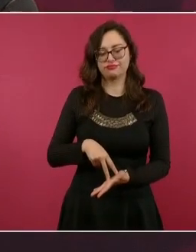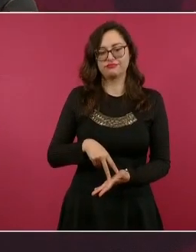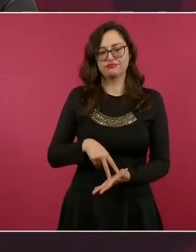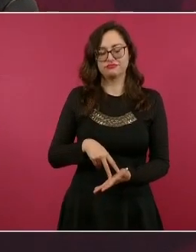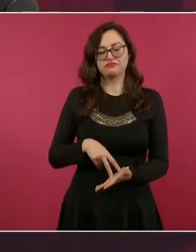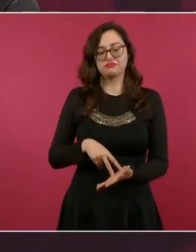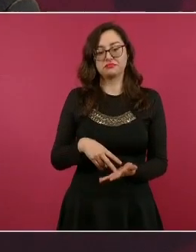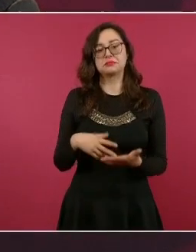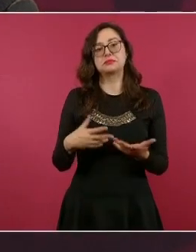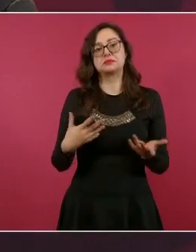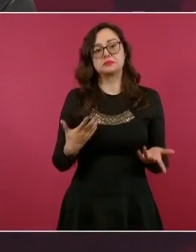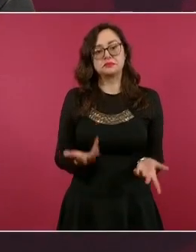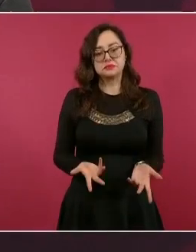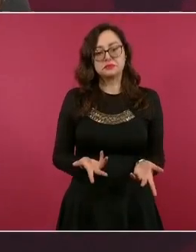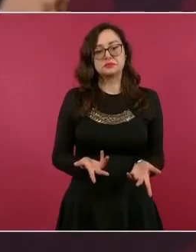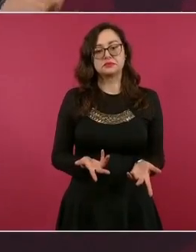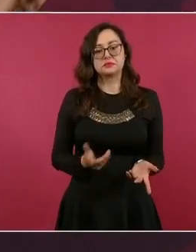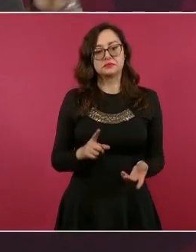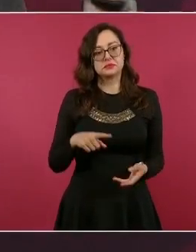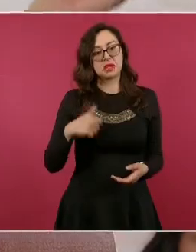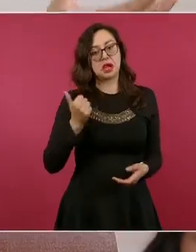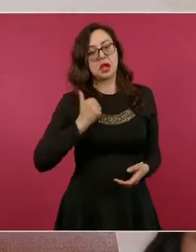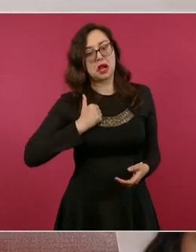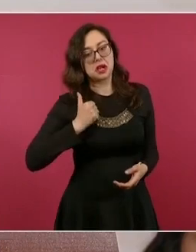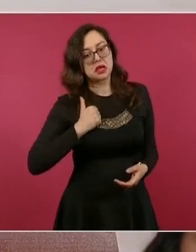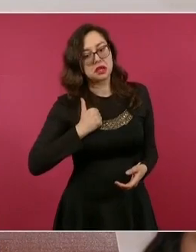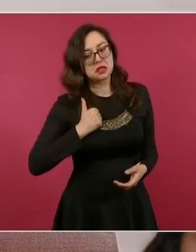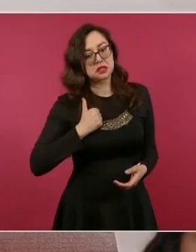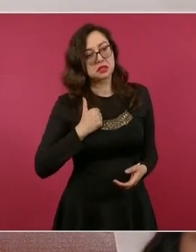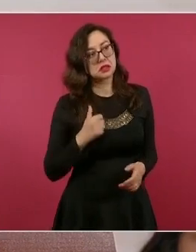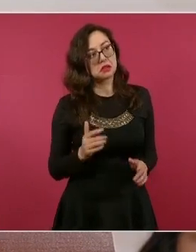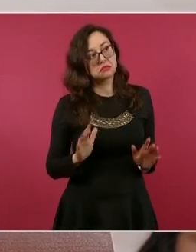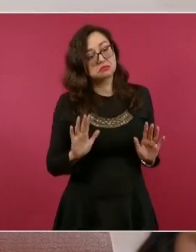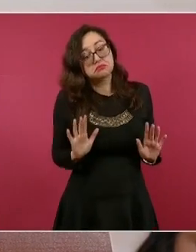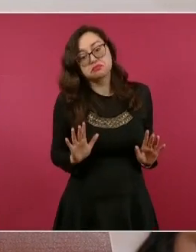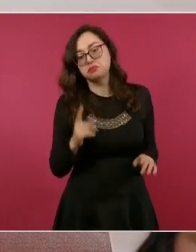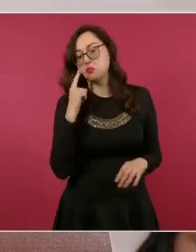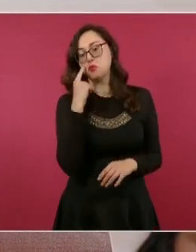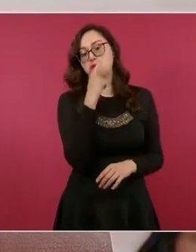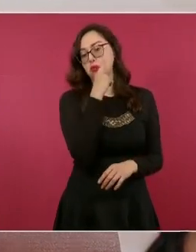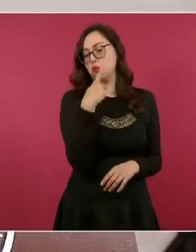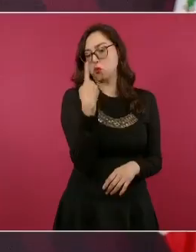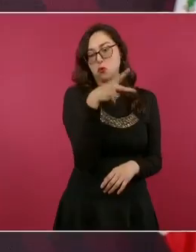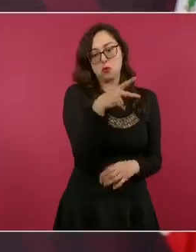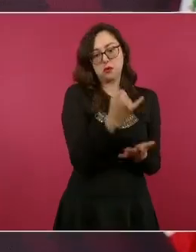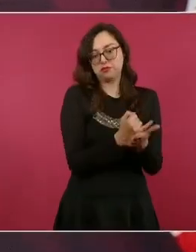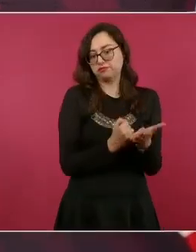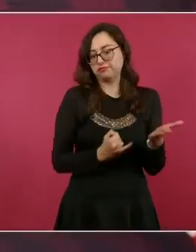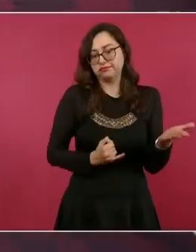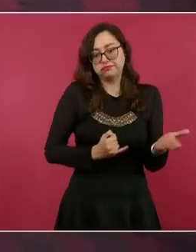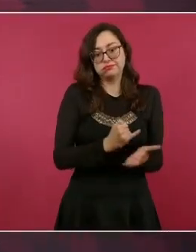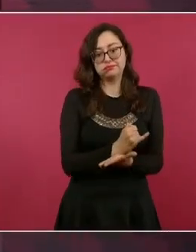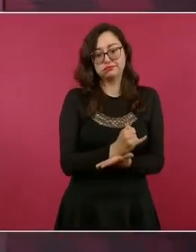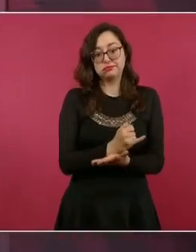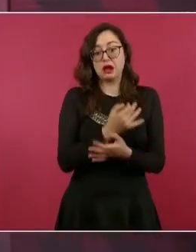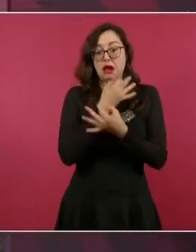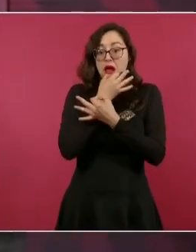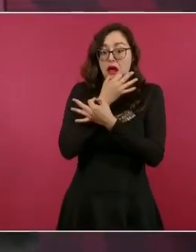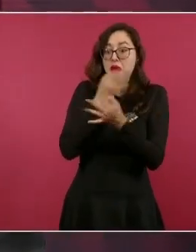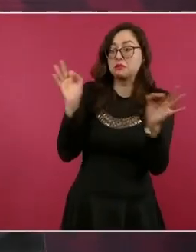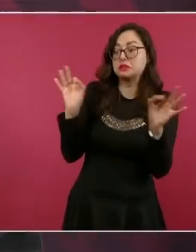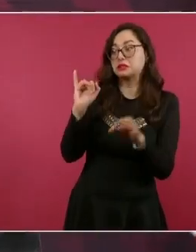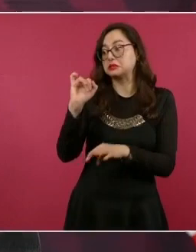en el caso de Canadá, pues ellos van a decidir. Porque en el comunicado de